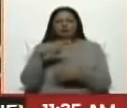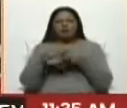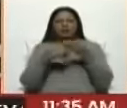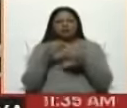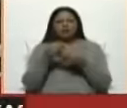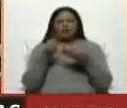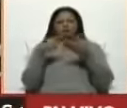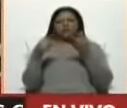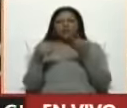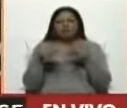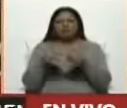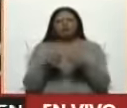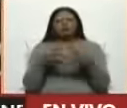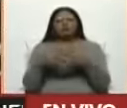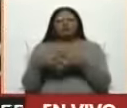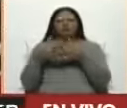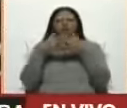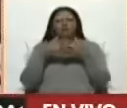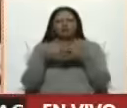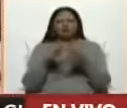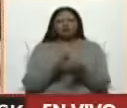imperio norteamericano.